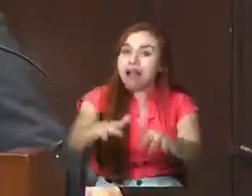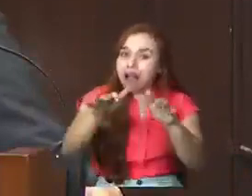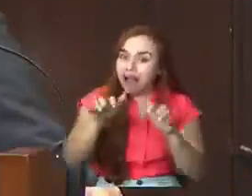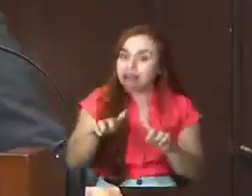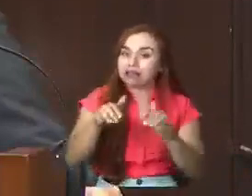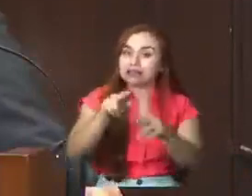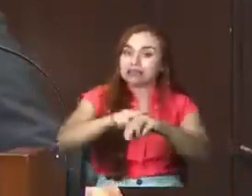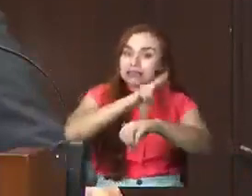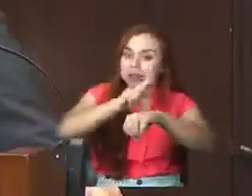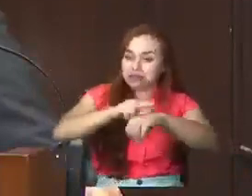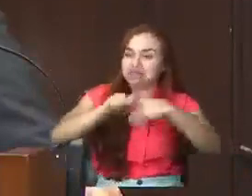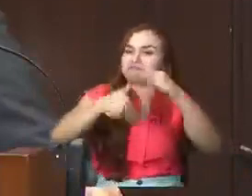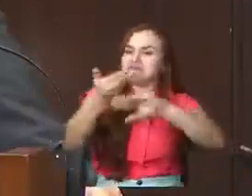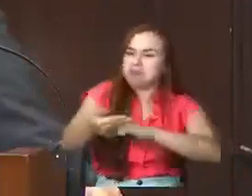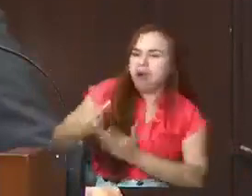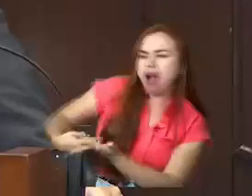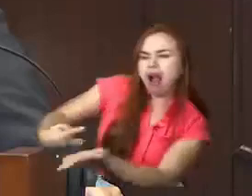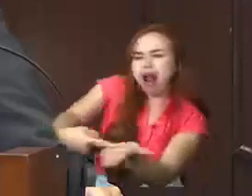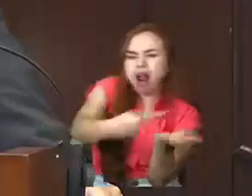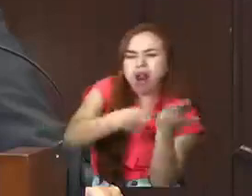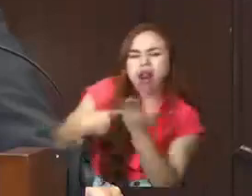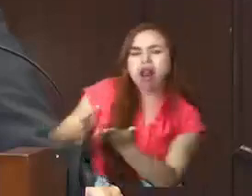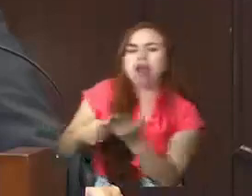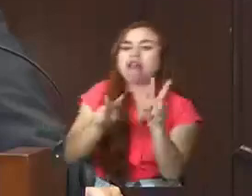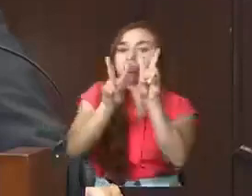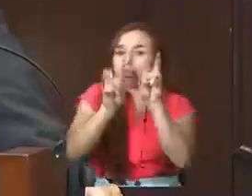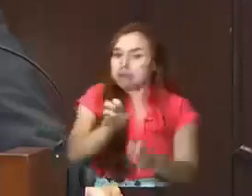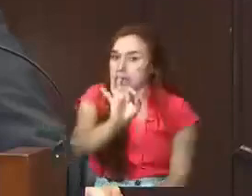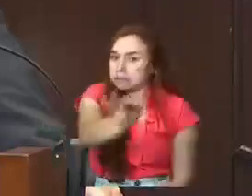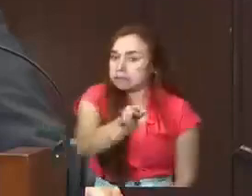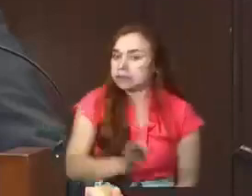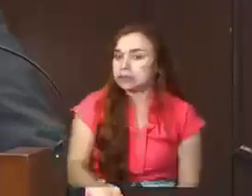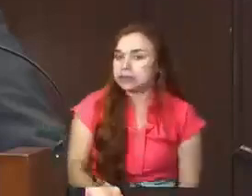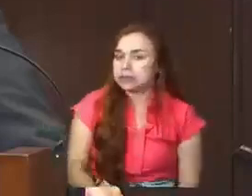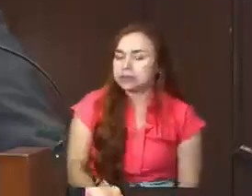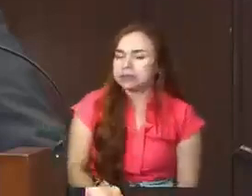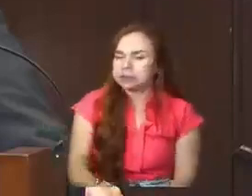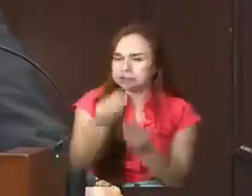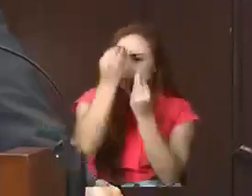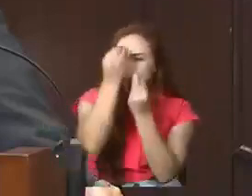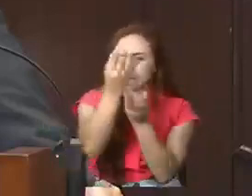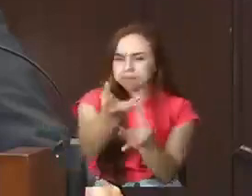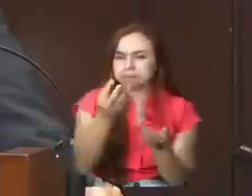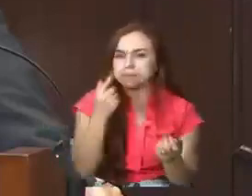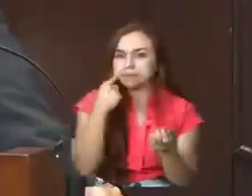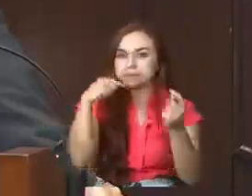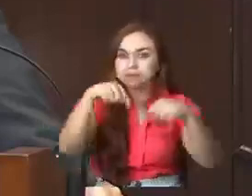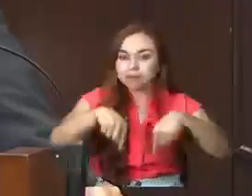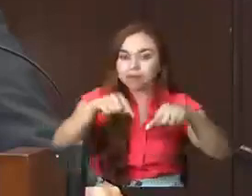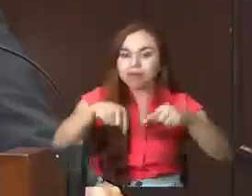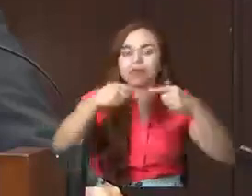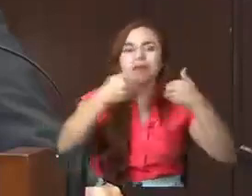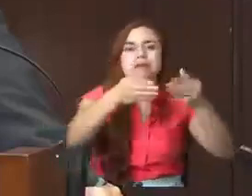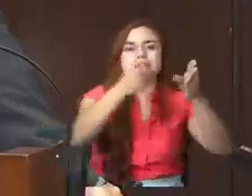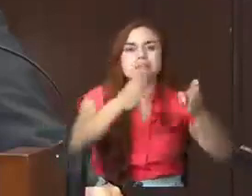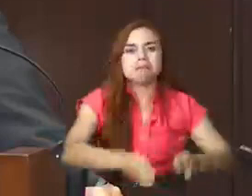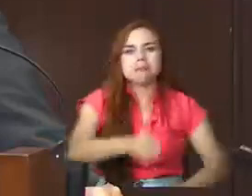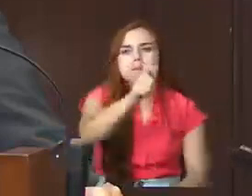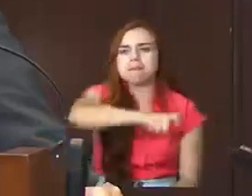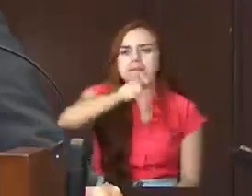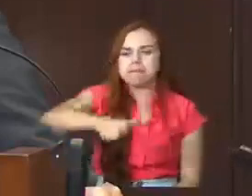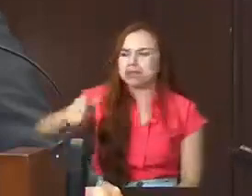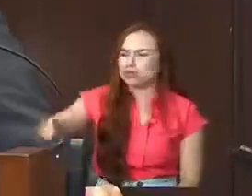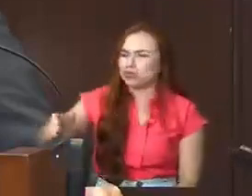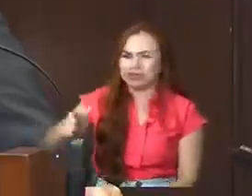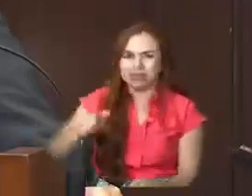consideraciones. Los panameños representados por nuestro gobierno enfrentan un proceso de negociación complejo con la